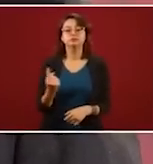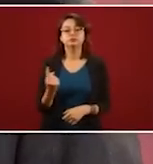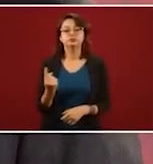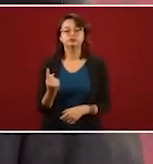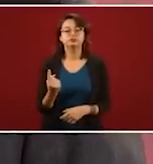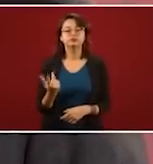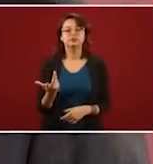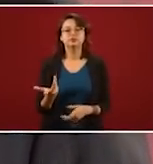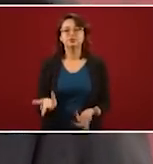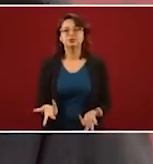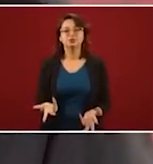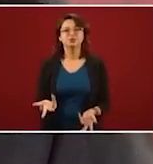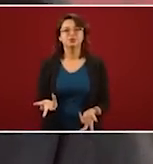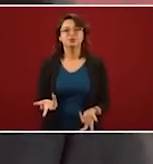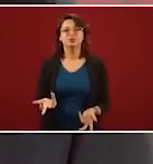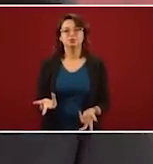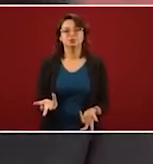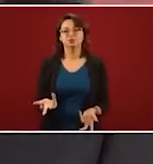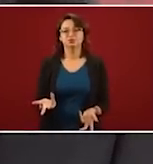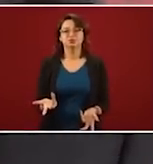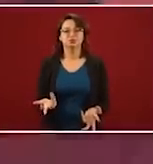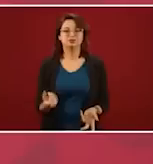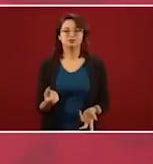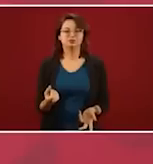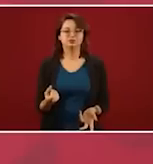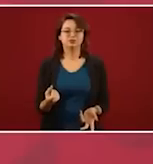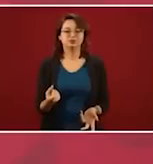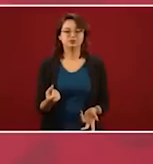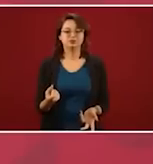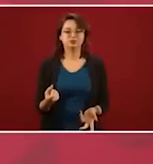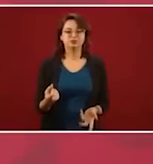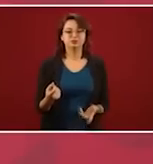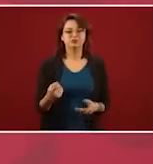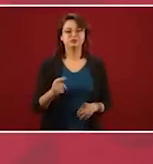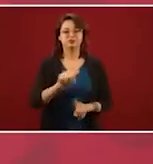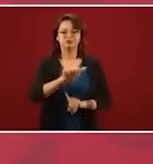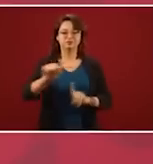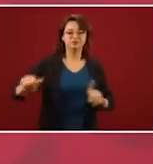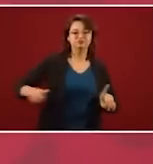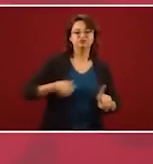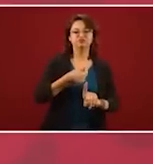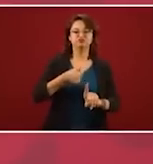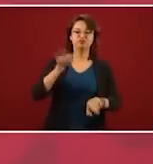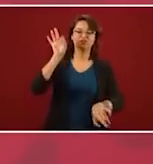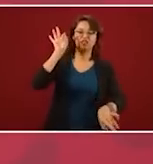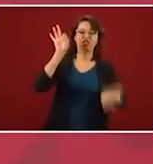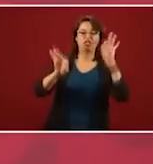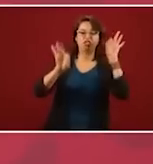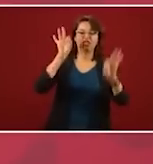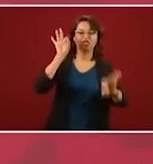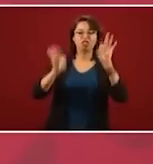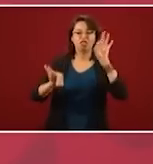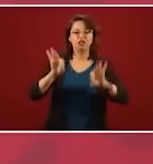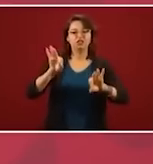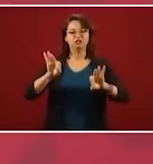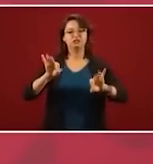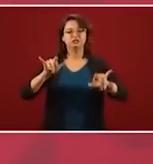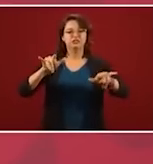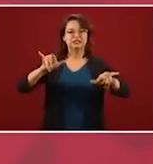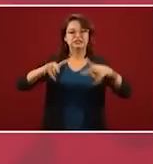no tienen escrúpulos los que están detrás moviendo la